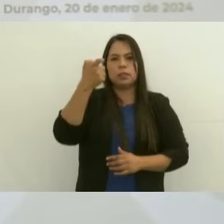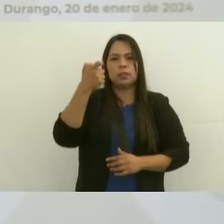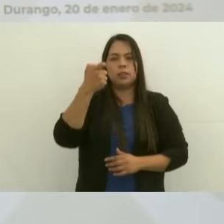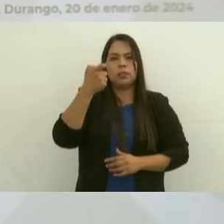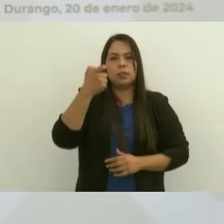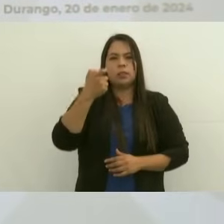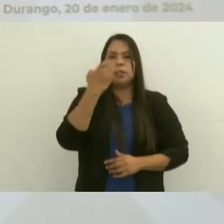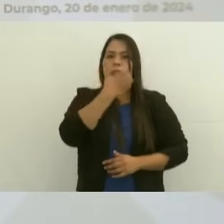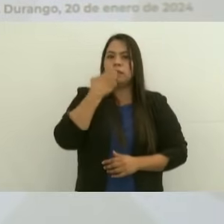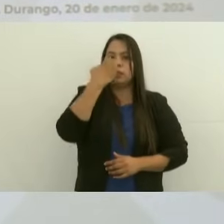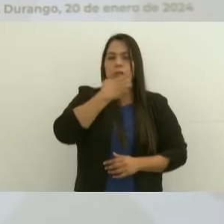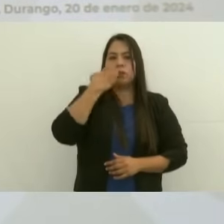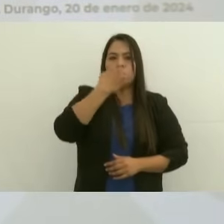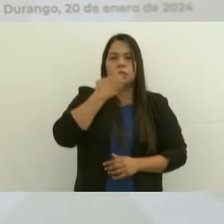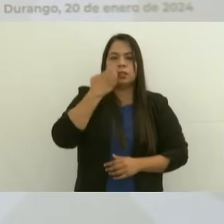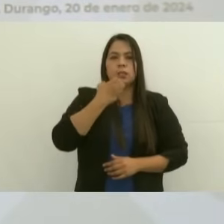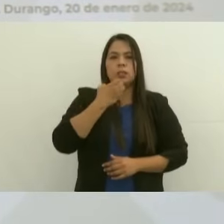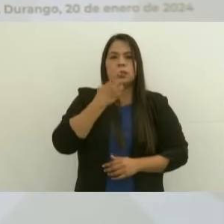2.786 escuelas de las